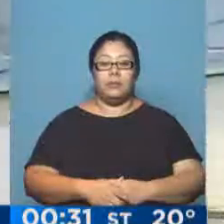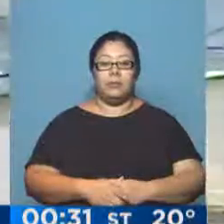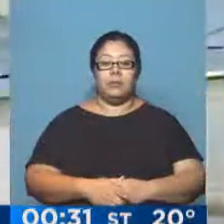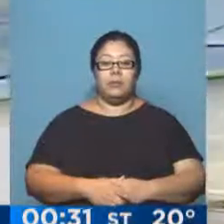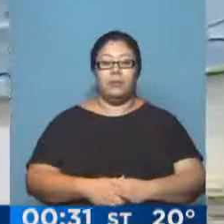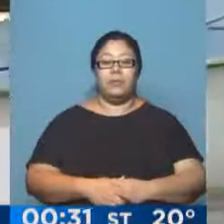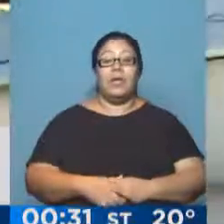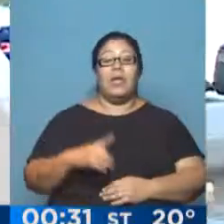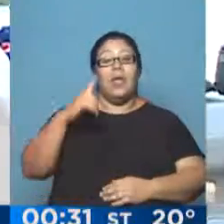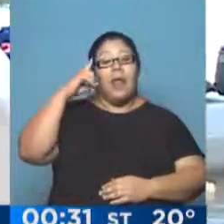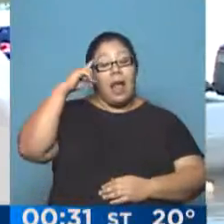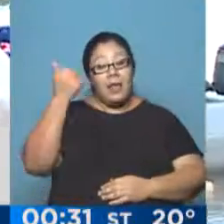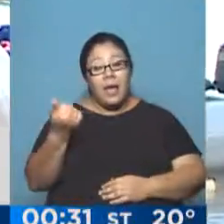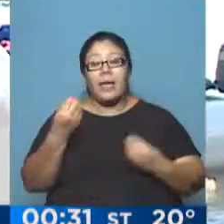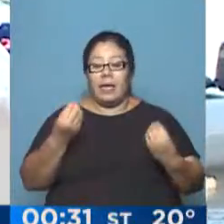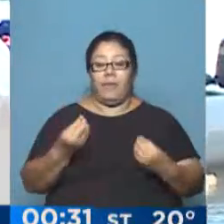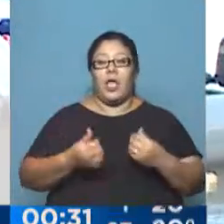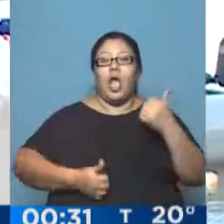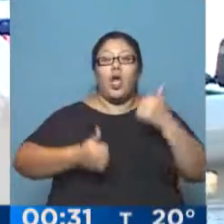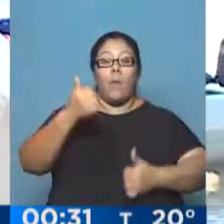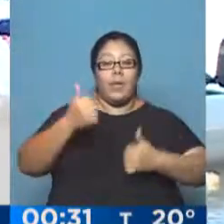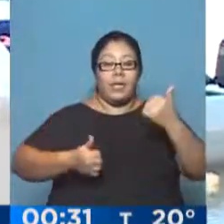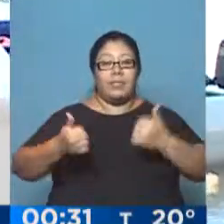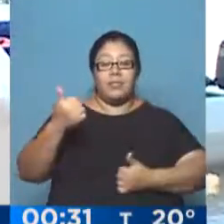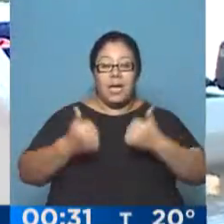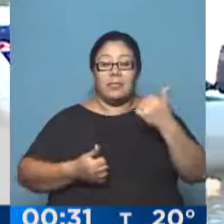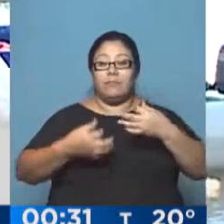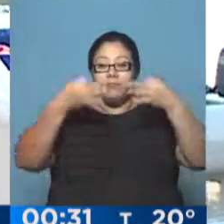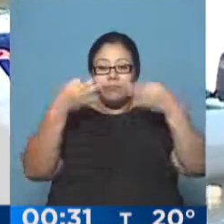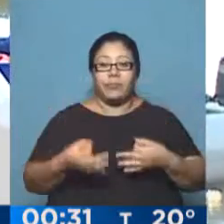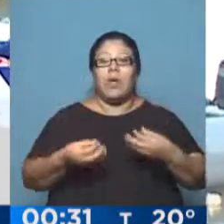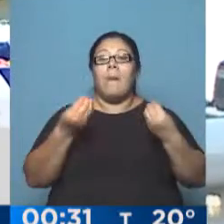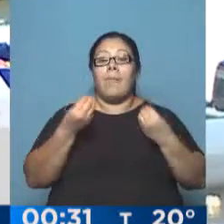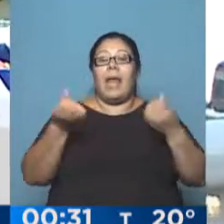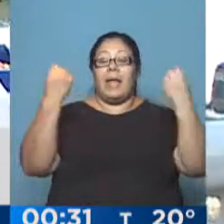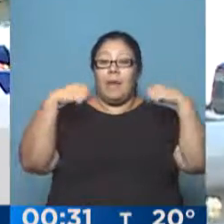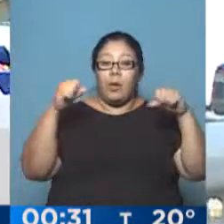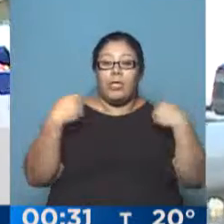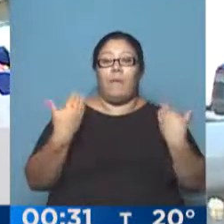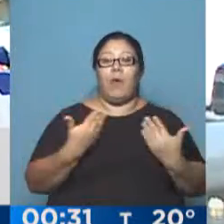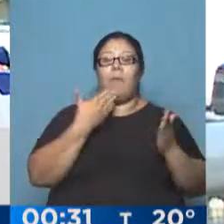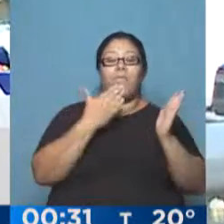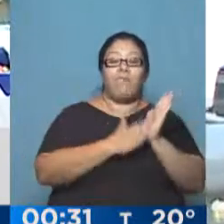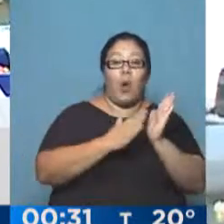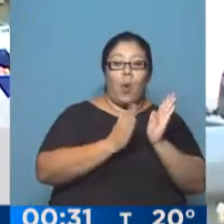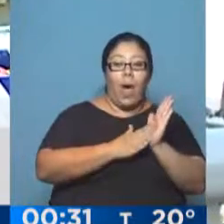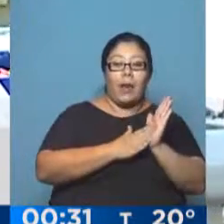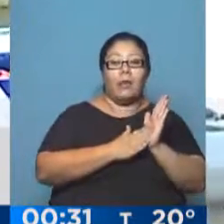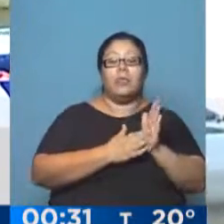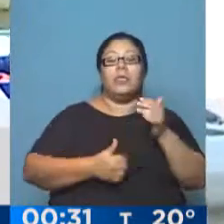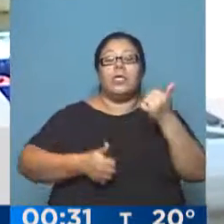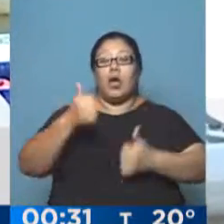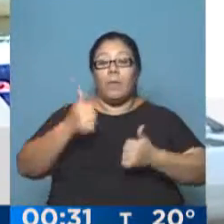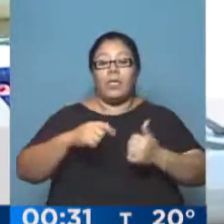La idea es traer competencias de alto nivel para que nuestros deportistas también puedan probarse con las tripulaciones